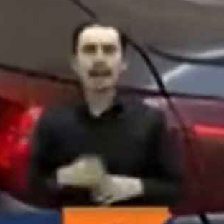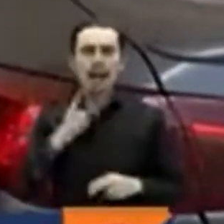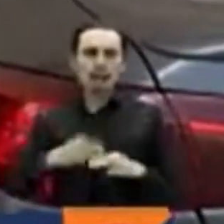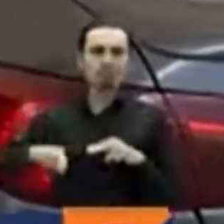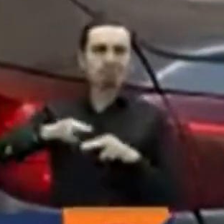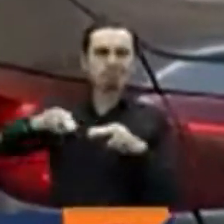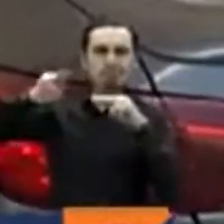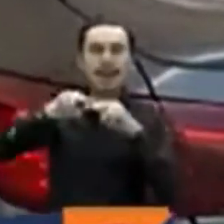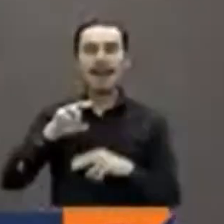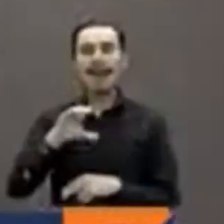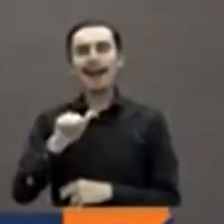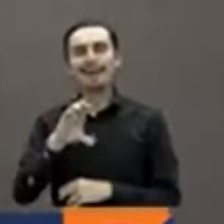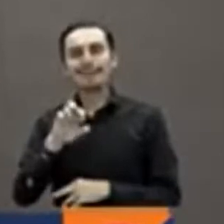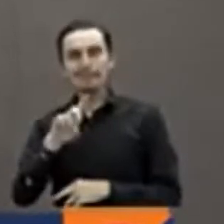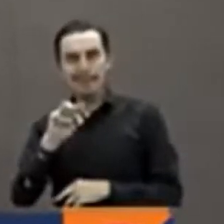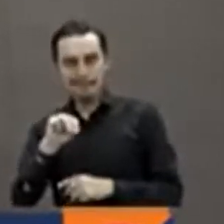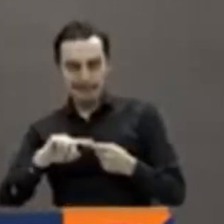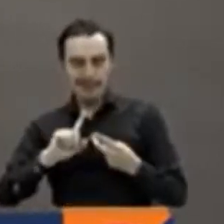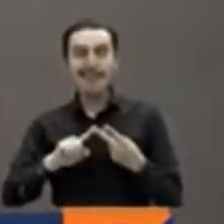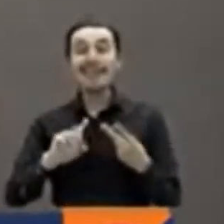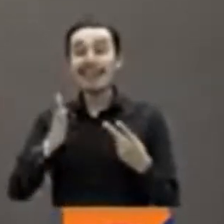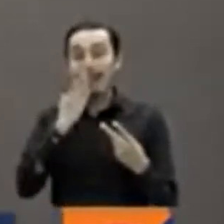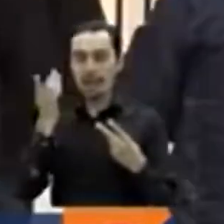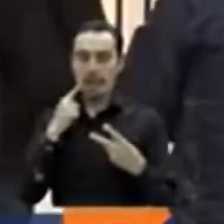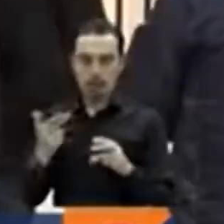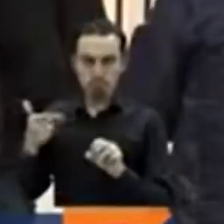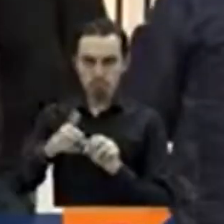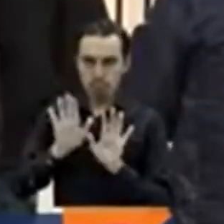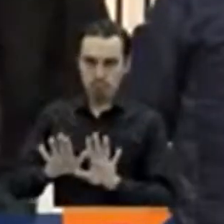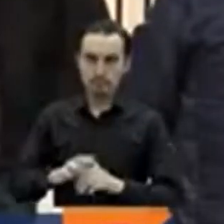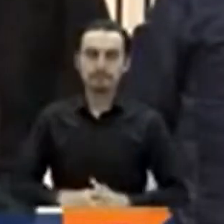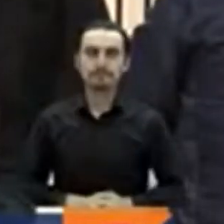los precios de la CPM y del gas vehicular.